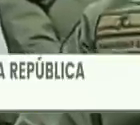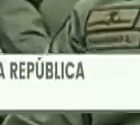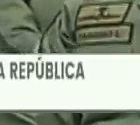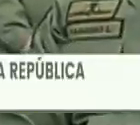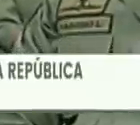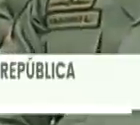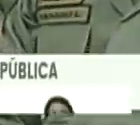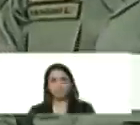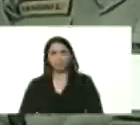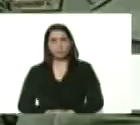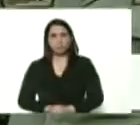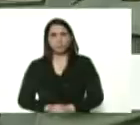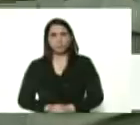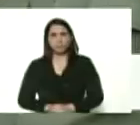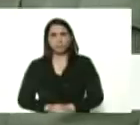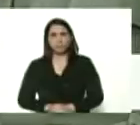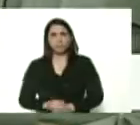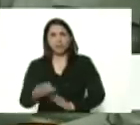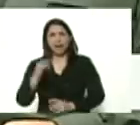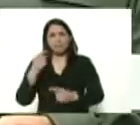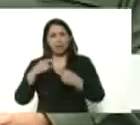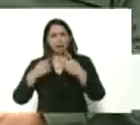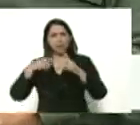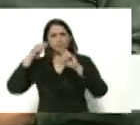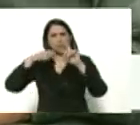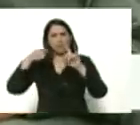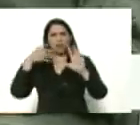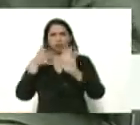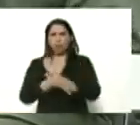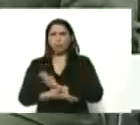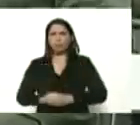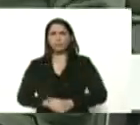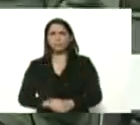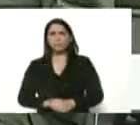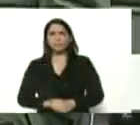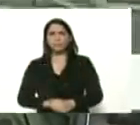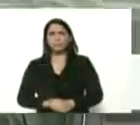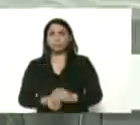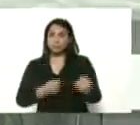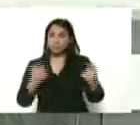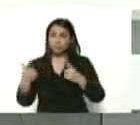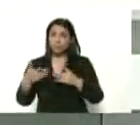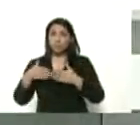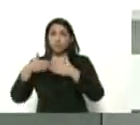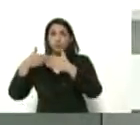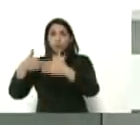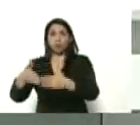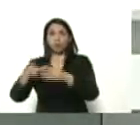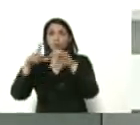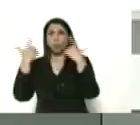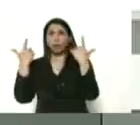Hay varios videos sobre la traída a Puerto de La Guaira,